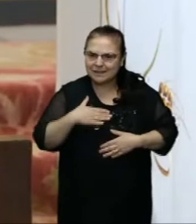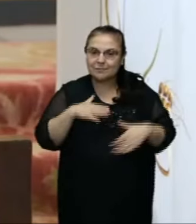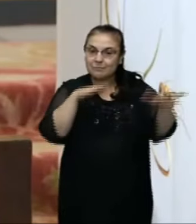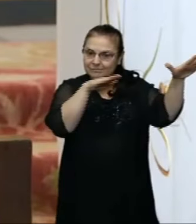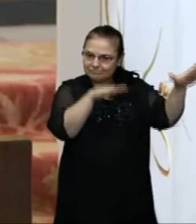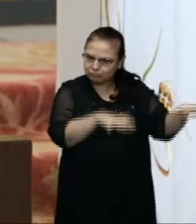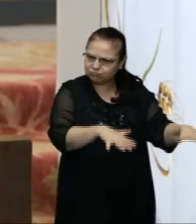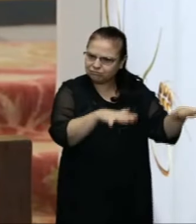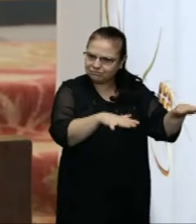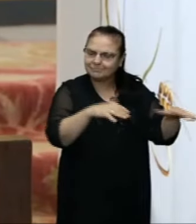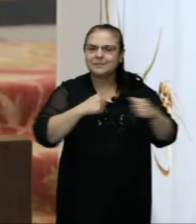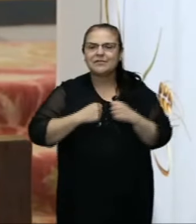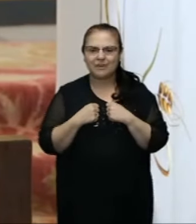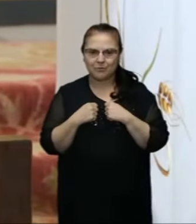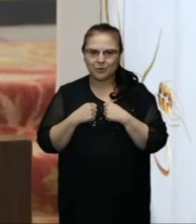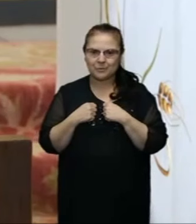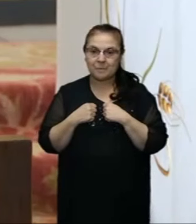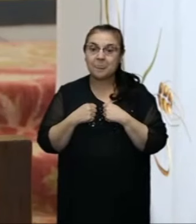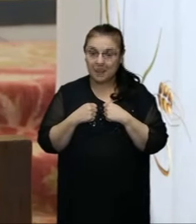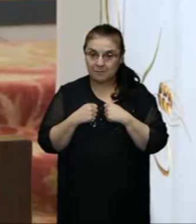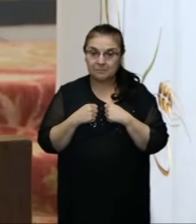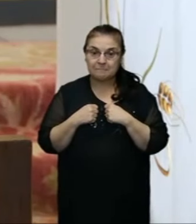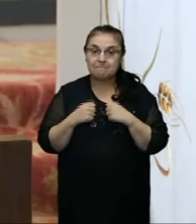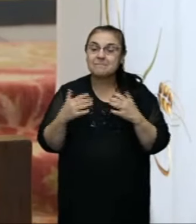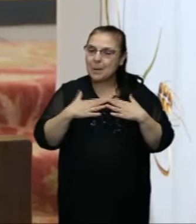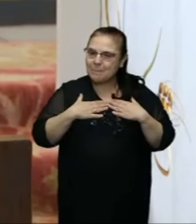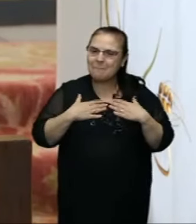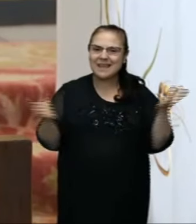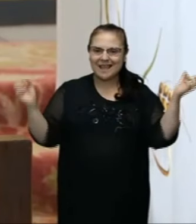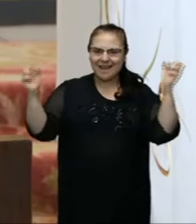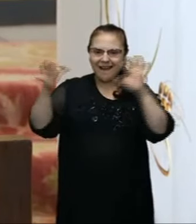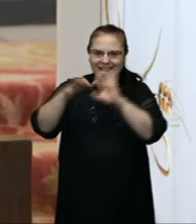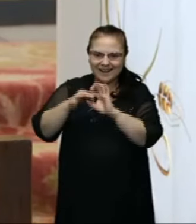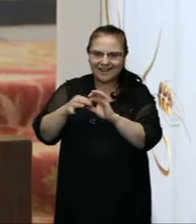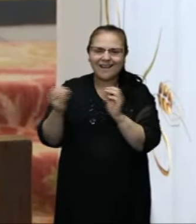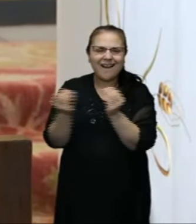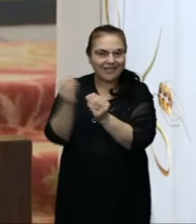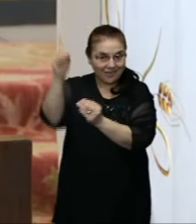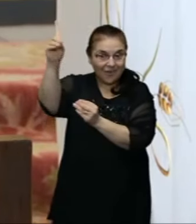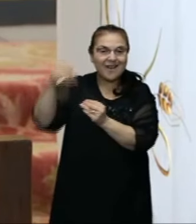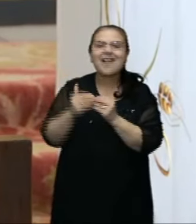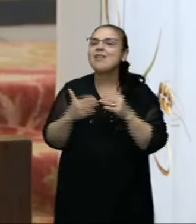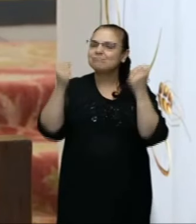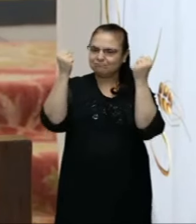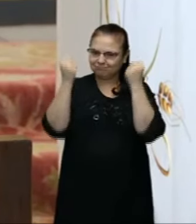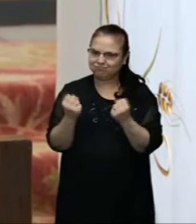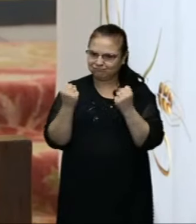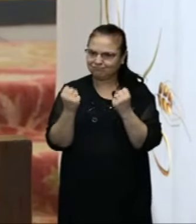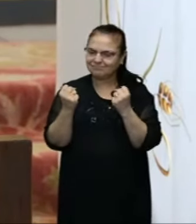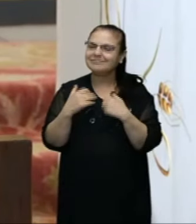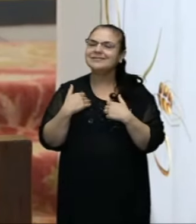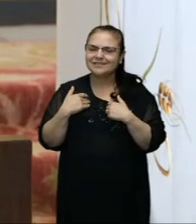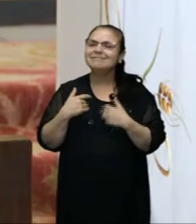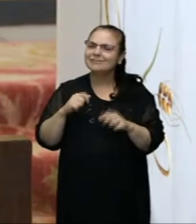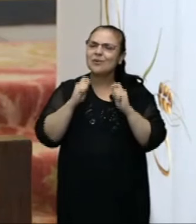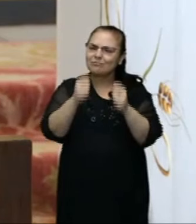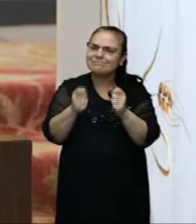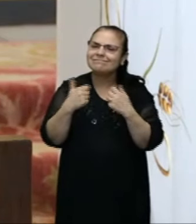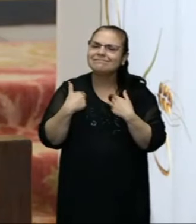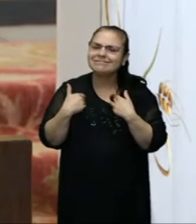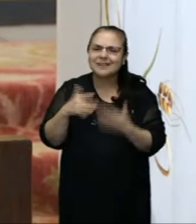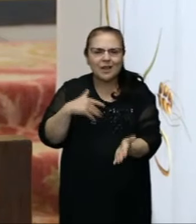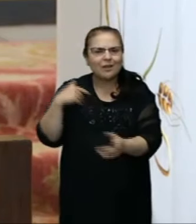Le mantendré eternamente mi favor y mi alianza con él será estable. Le daré